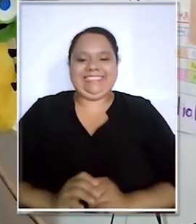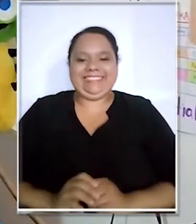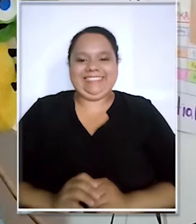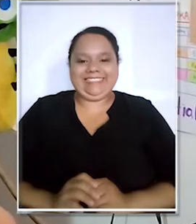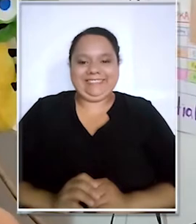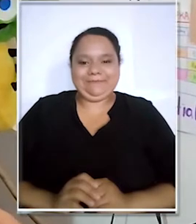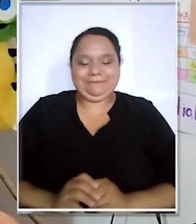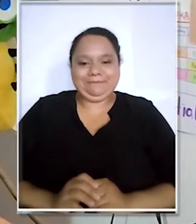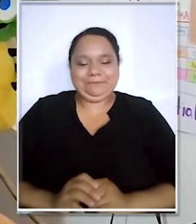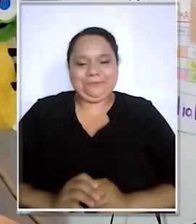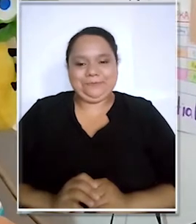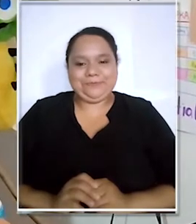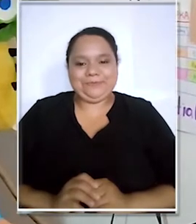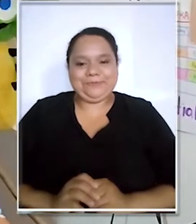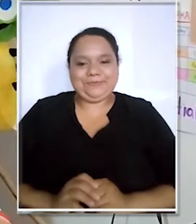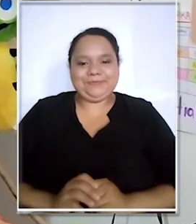acá.